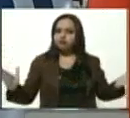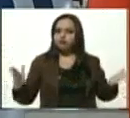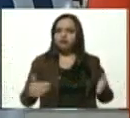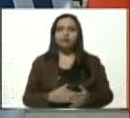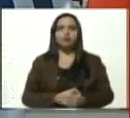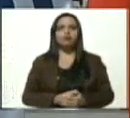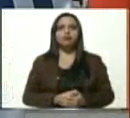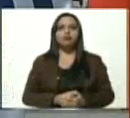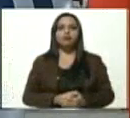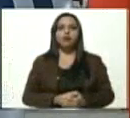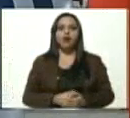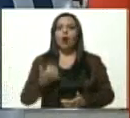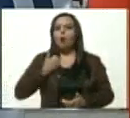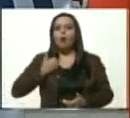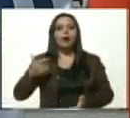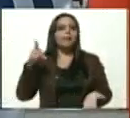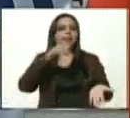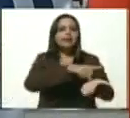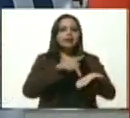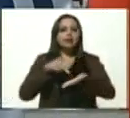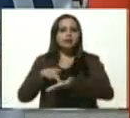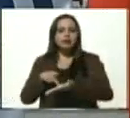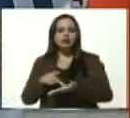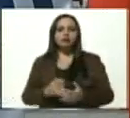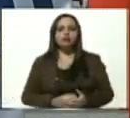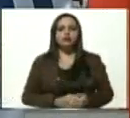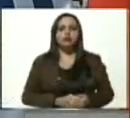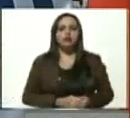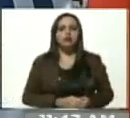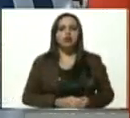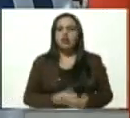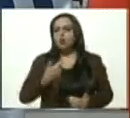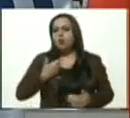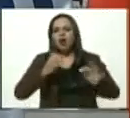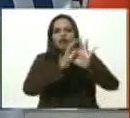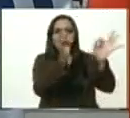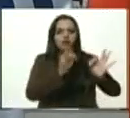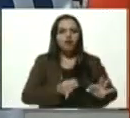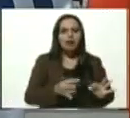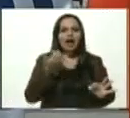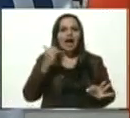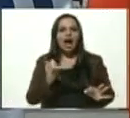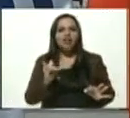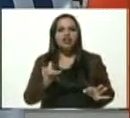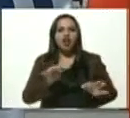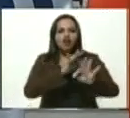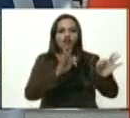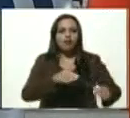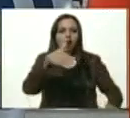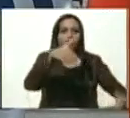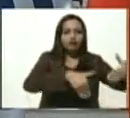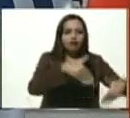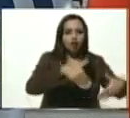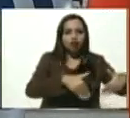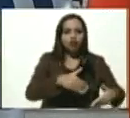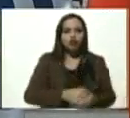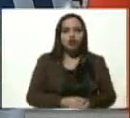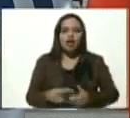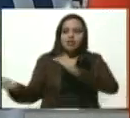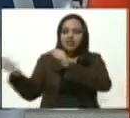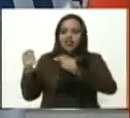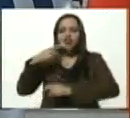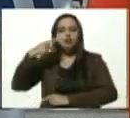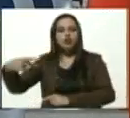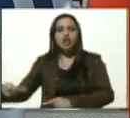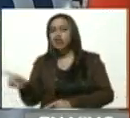las participaciones, sean estas de cualquier índole, para que sea por la vía del voto y del sufragio, del debate